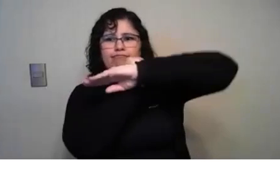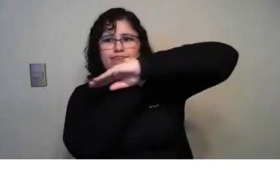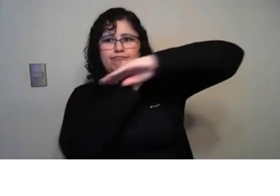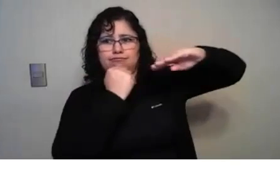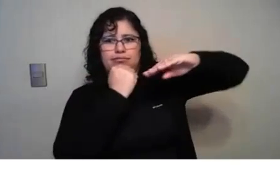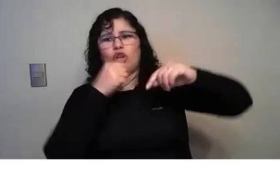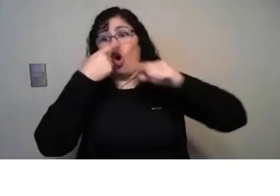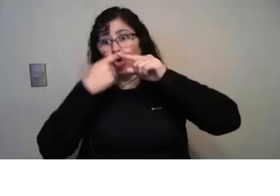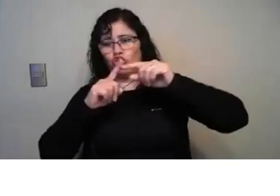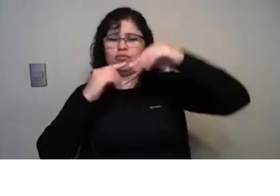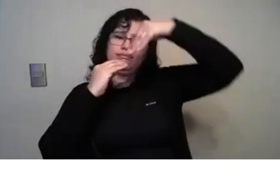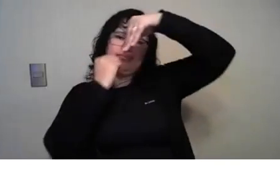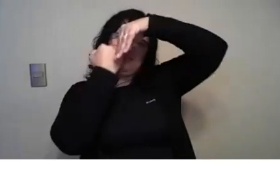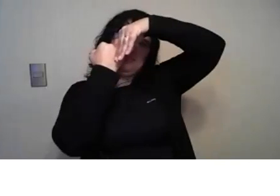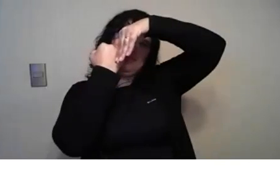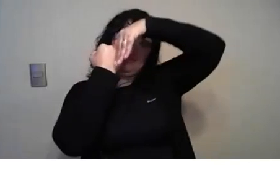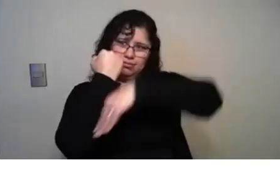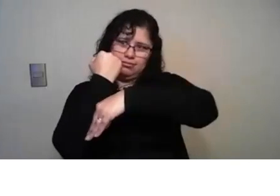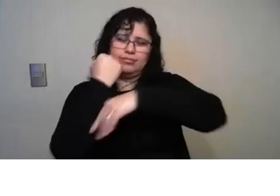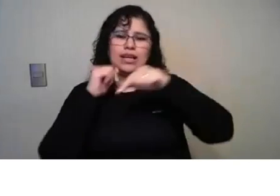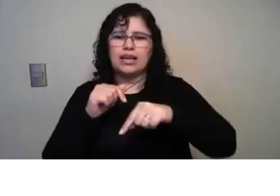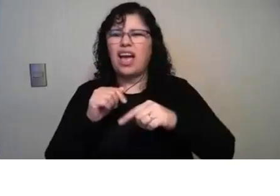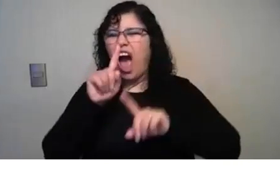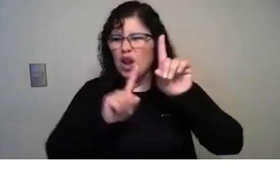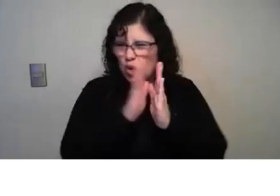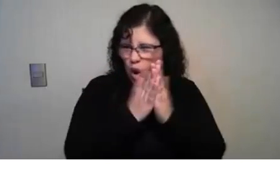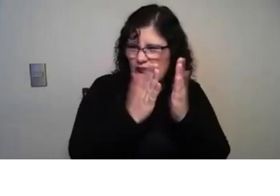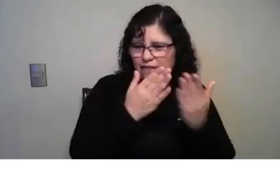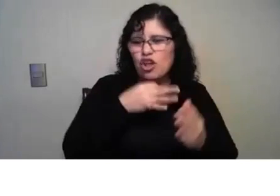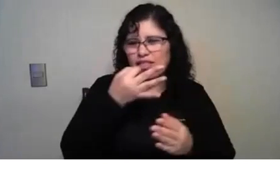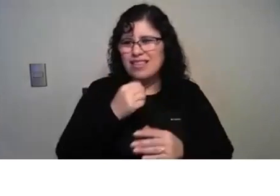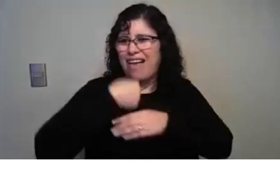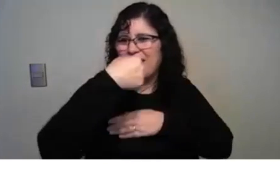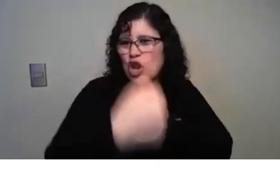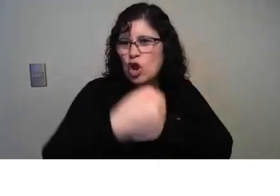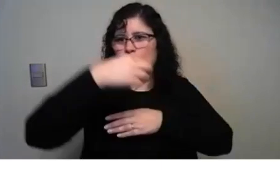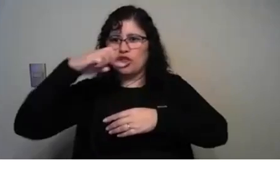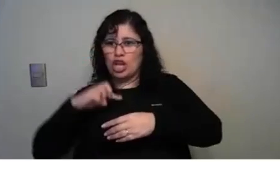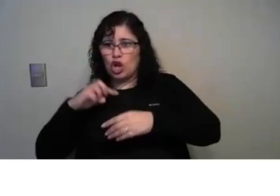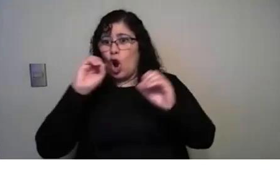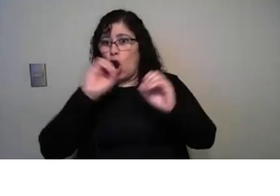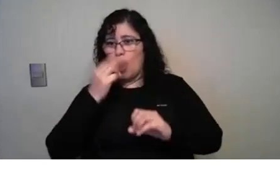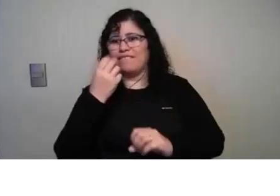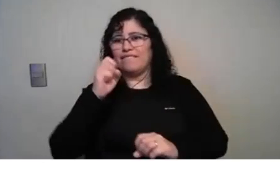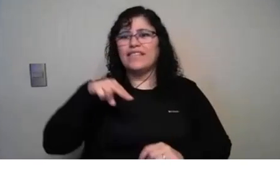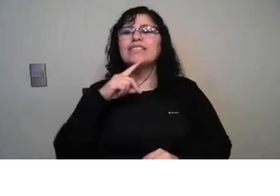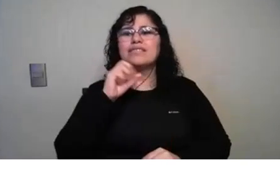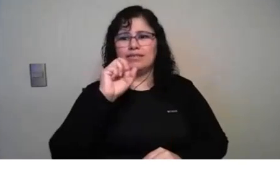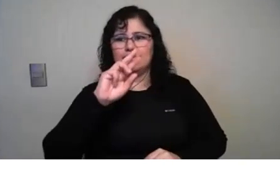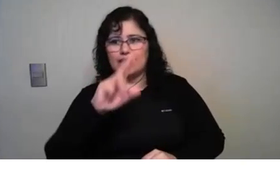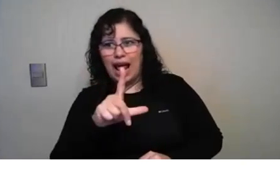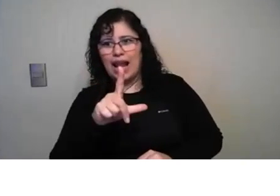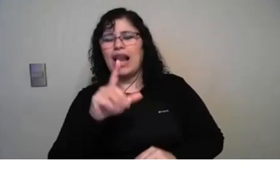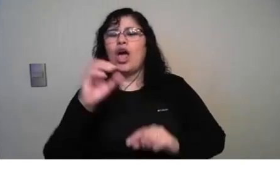cuando hablen de anterior y posterior o ventral dorsal, tienen que considerar